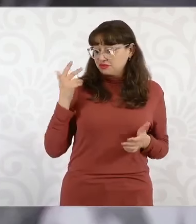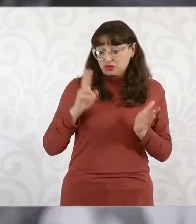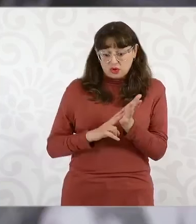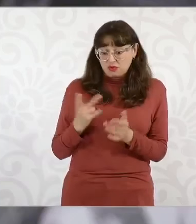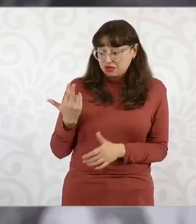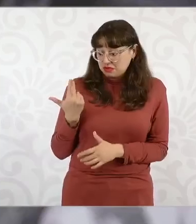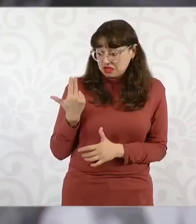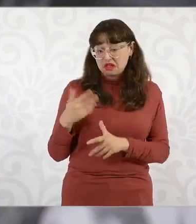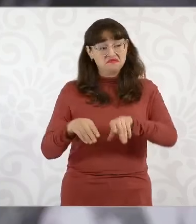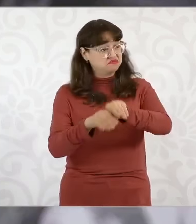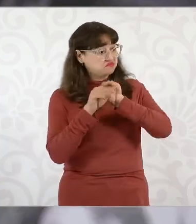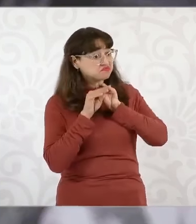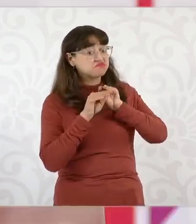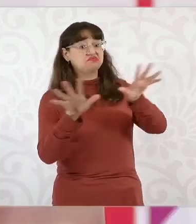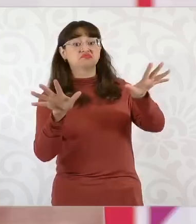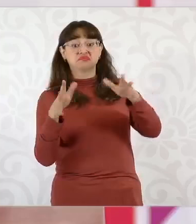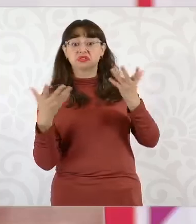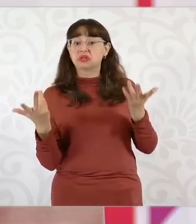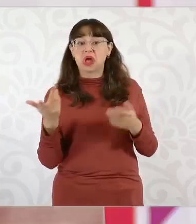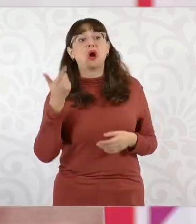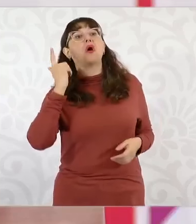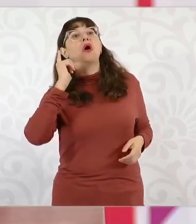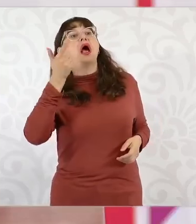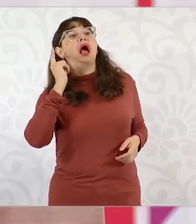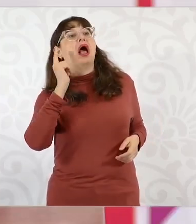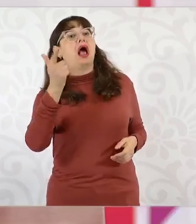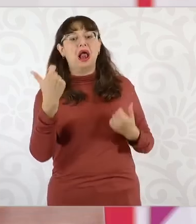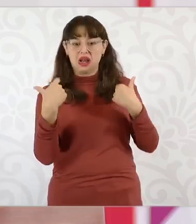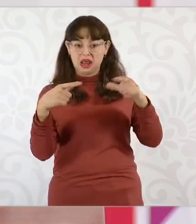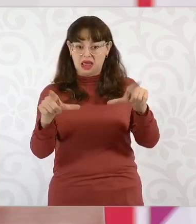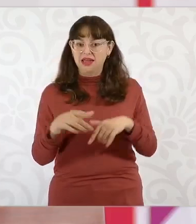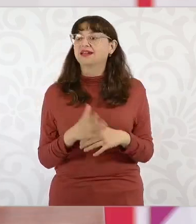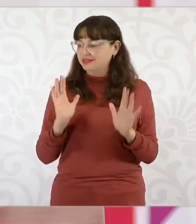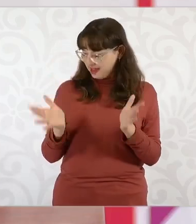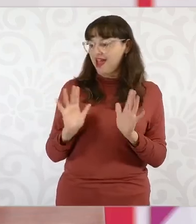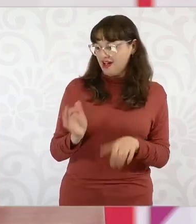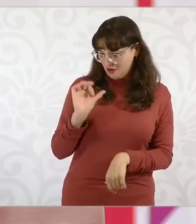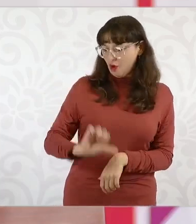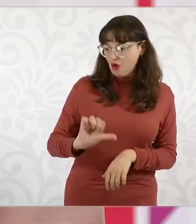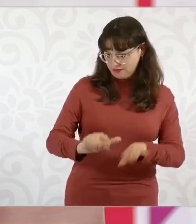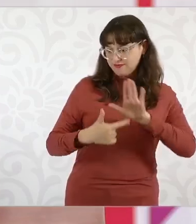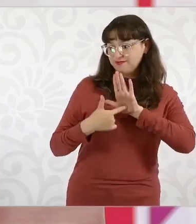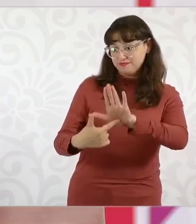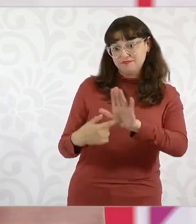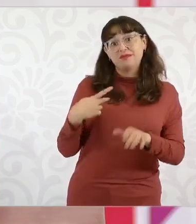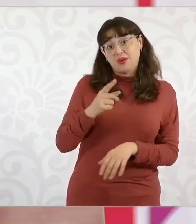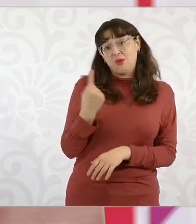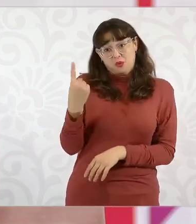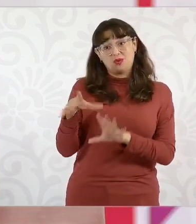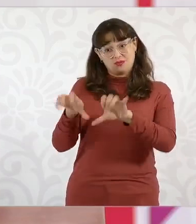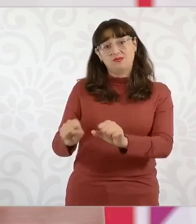2025 de que pusiera esta foto en la mañanera, pues ya ahora sí ya la puse, y uno de ellos pues